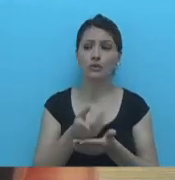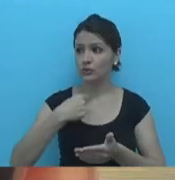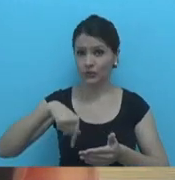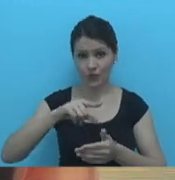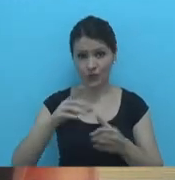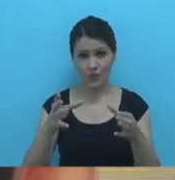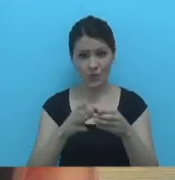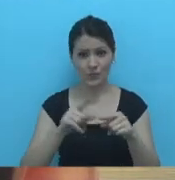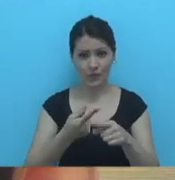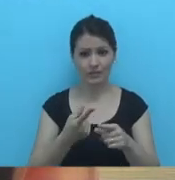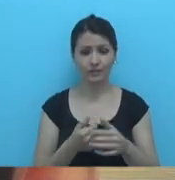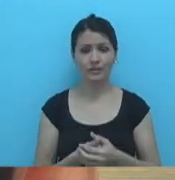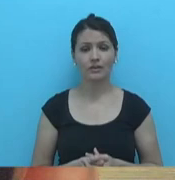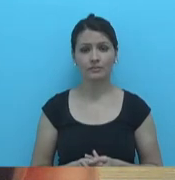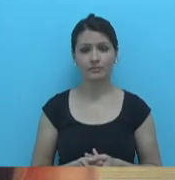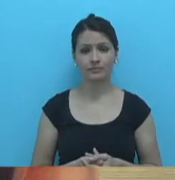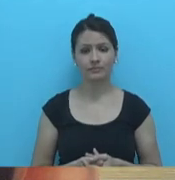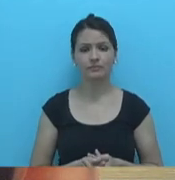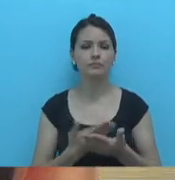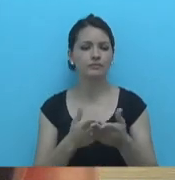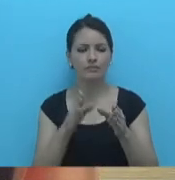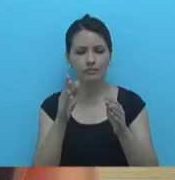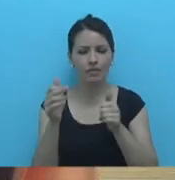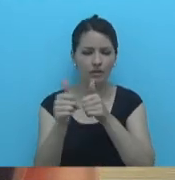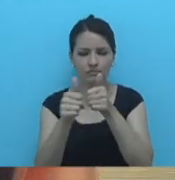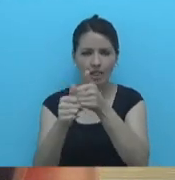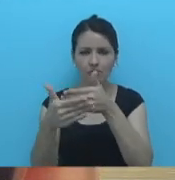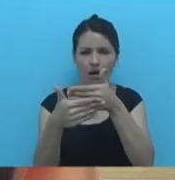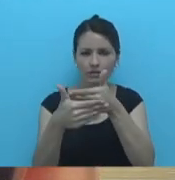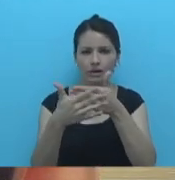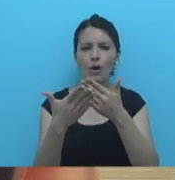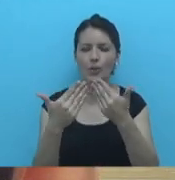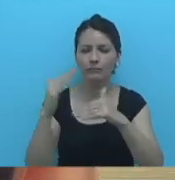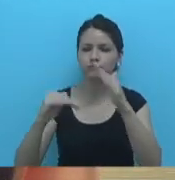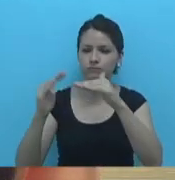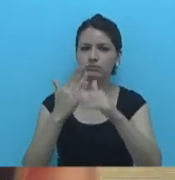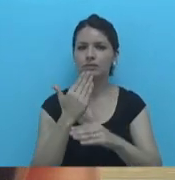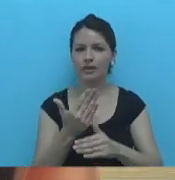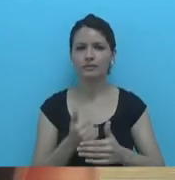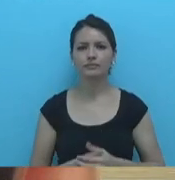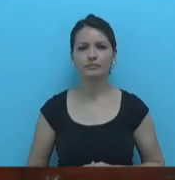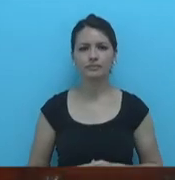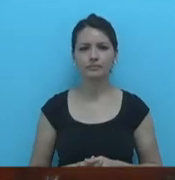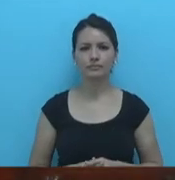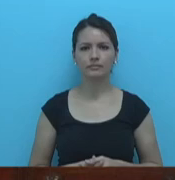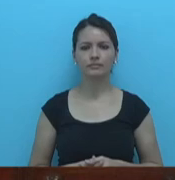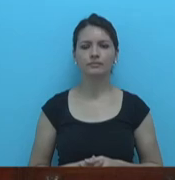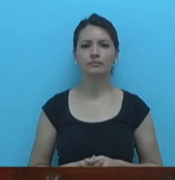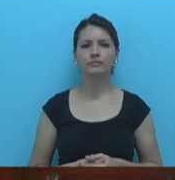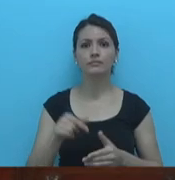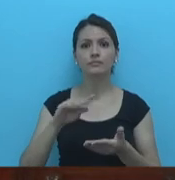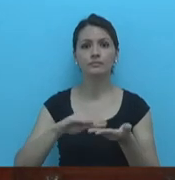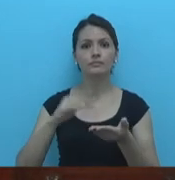parte un seguimiento cercano a su formalización. Gracias. Gracias, diputado. Diputado Galassi, tiene una sola